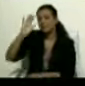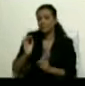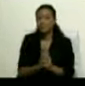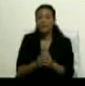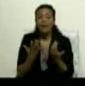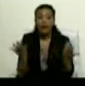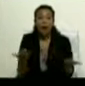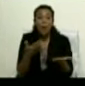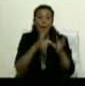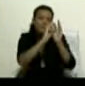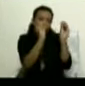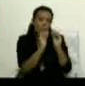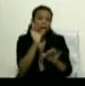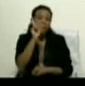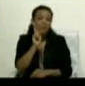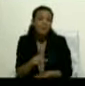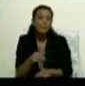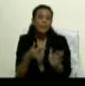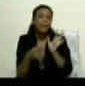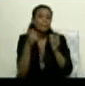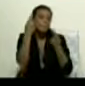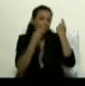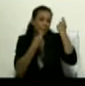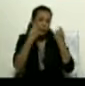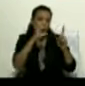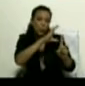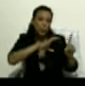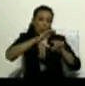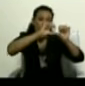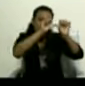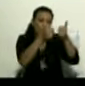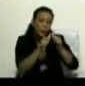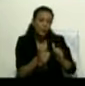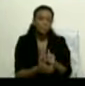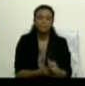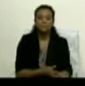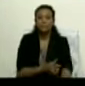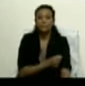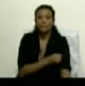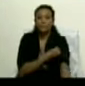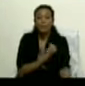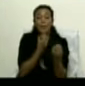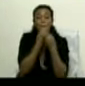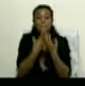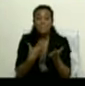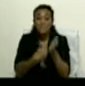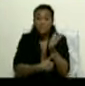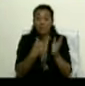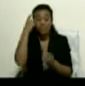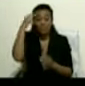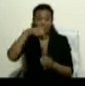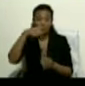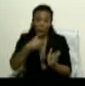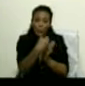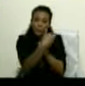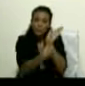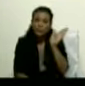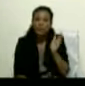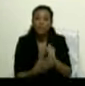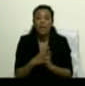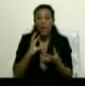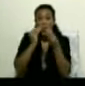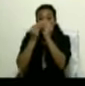bueno, es una forma también de expresión artística. Estamos en esta bella muestra de la